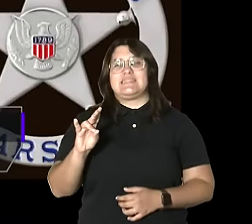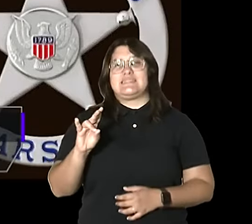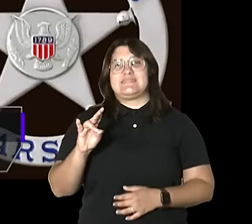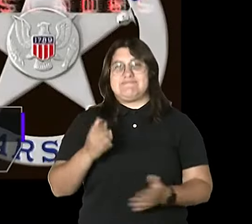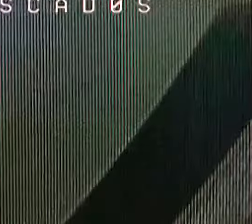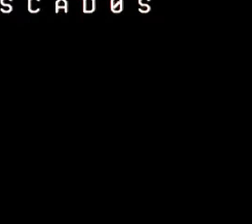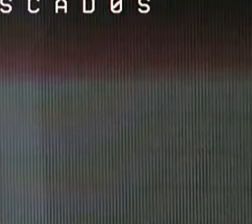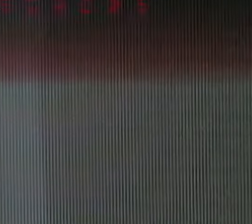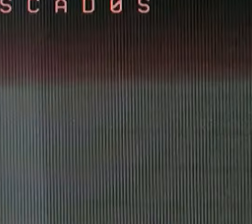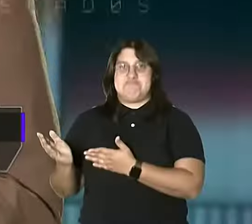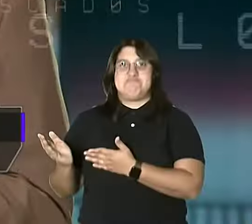787-766-6297 o al